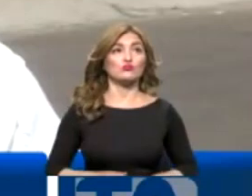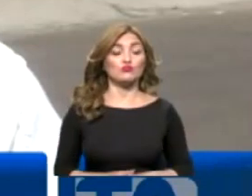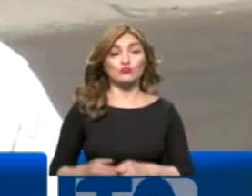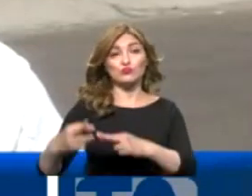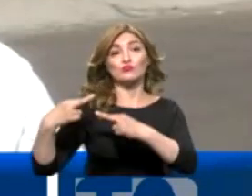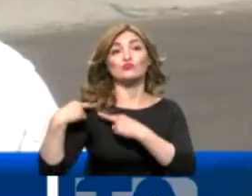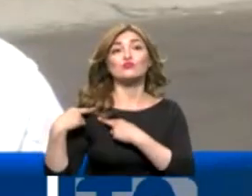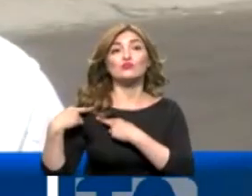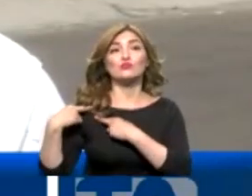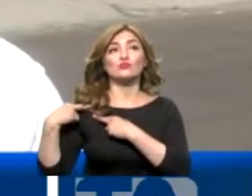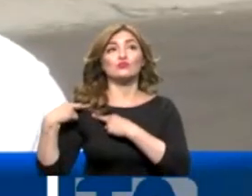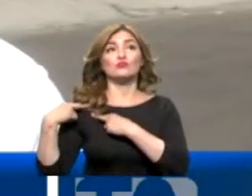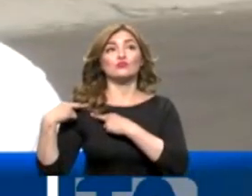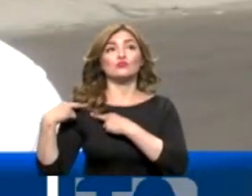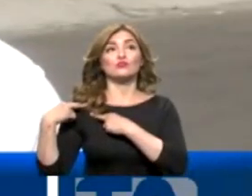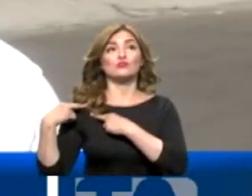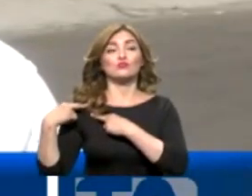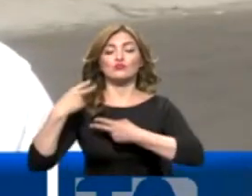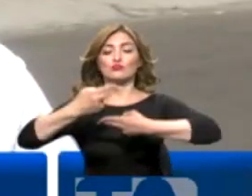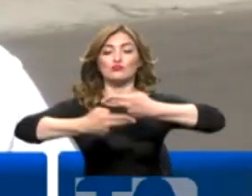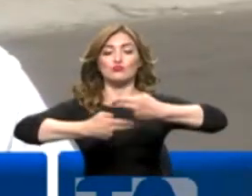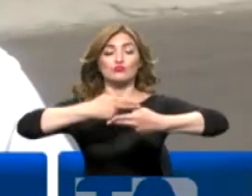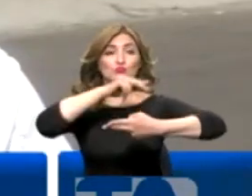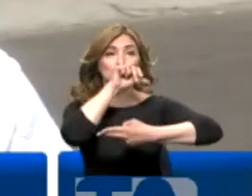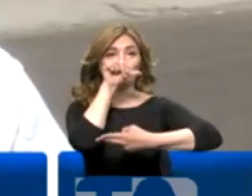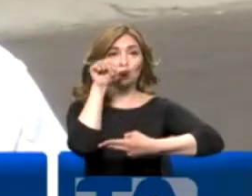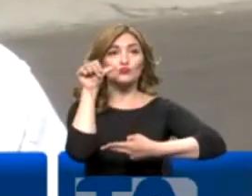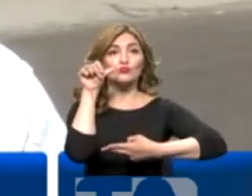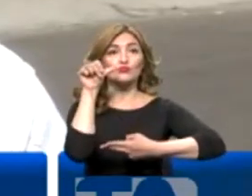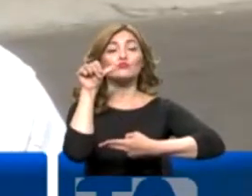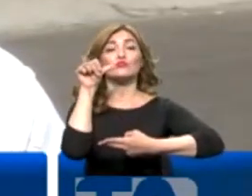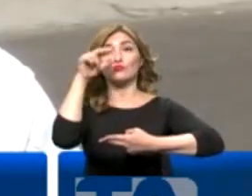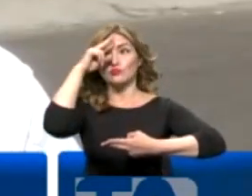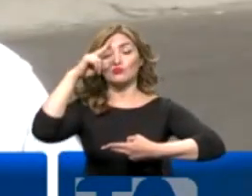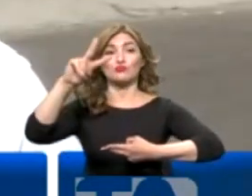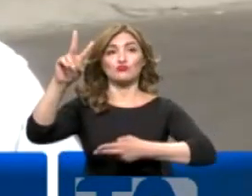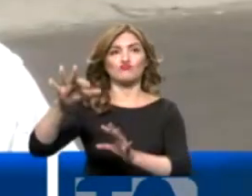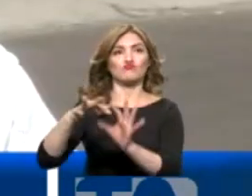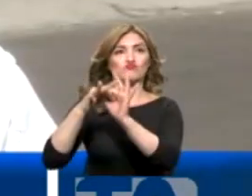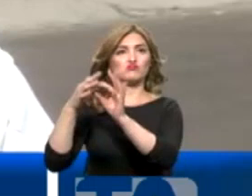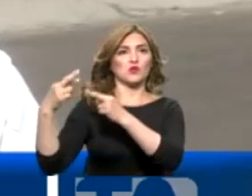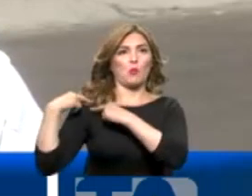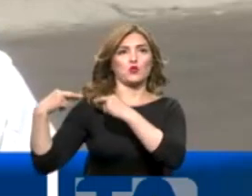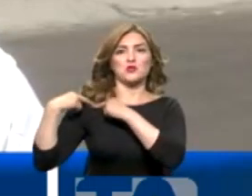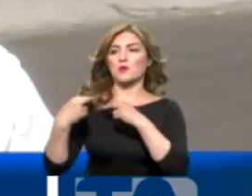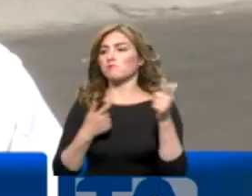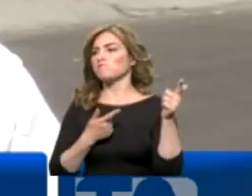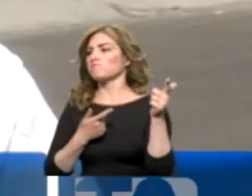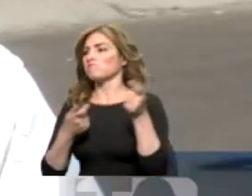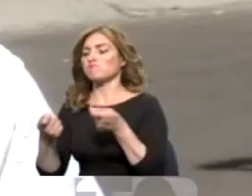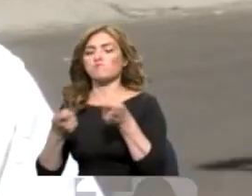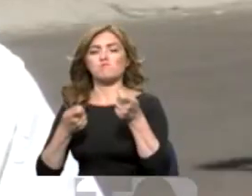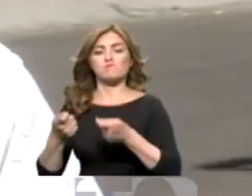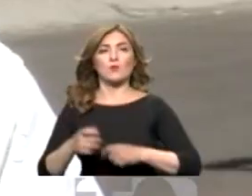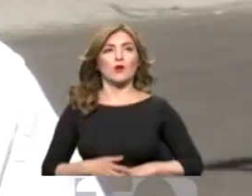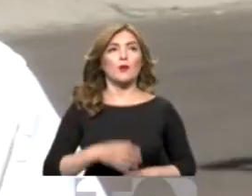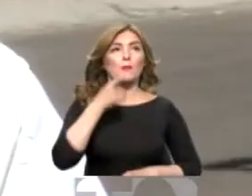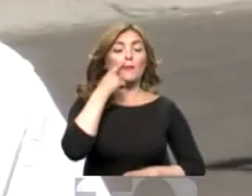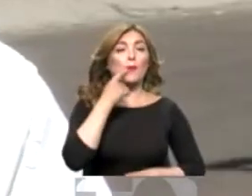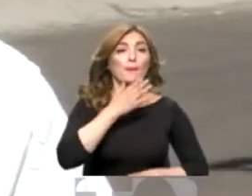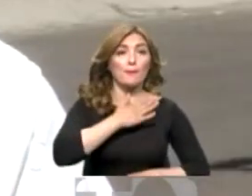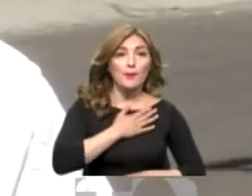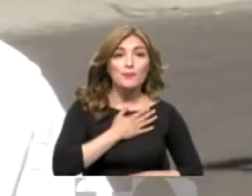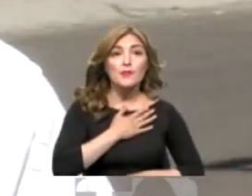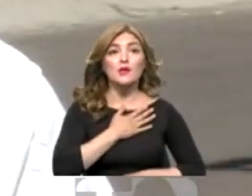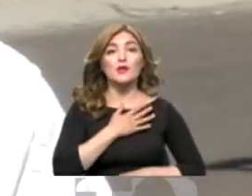las redes de narcotráfico con los carteles mexicanos y fue el encargado de recibir a mi padre y